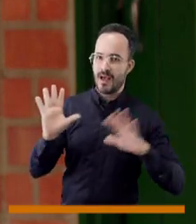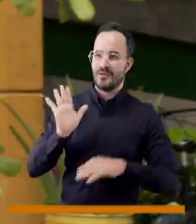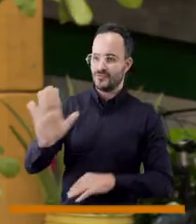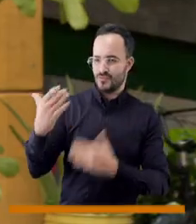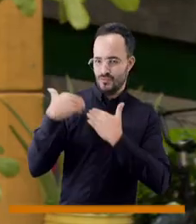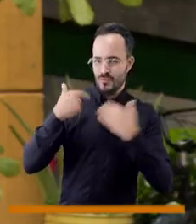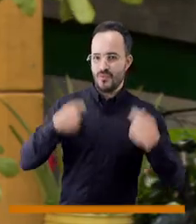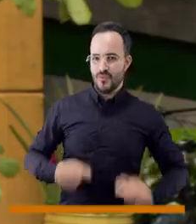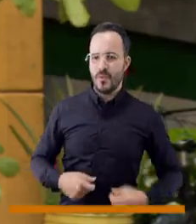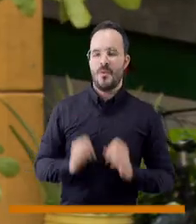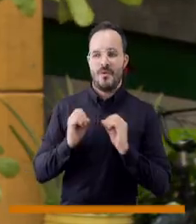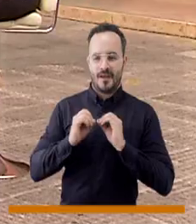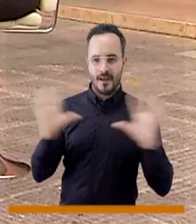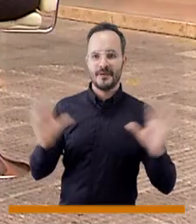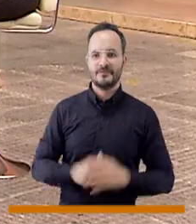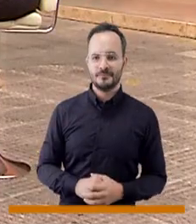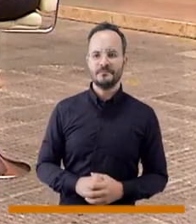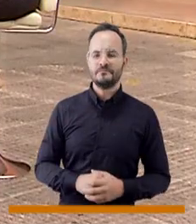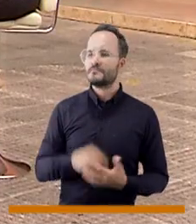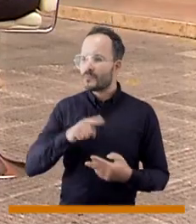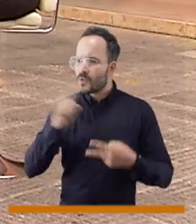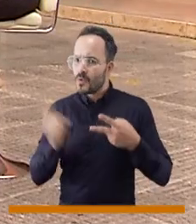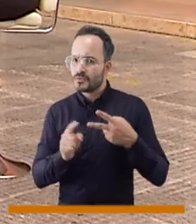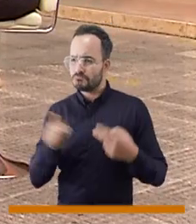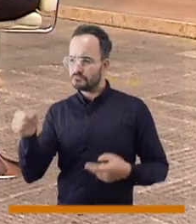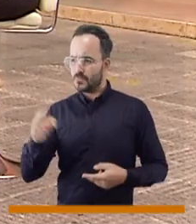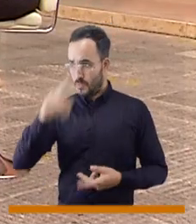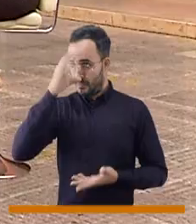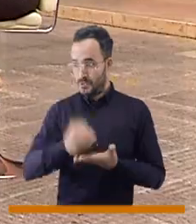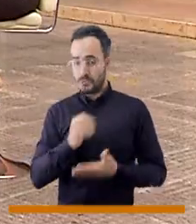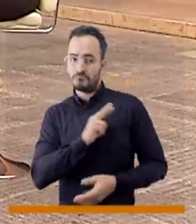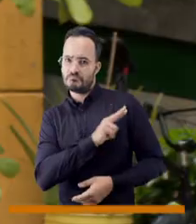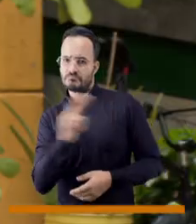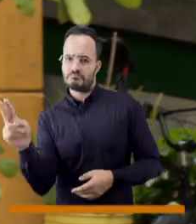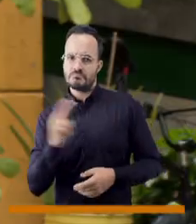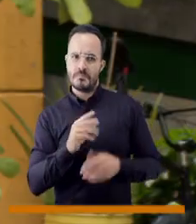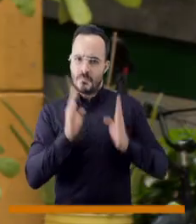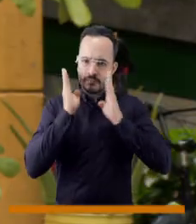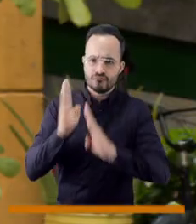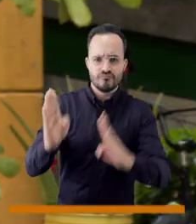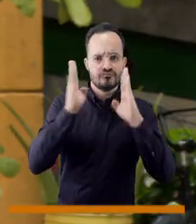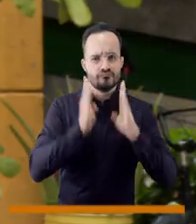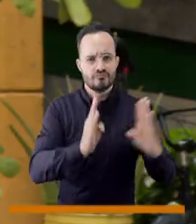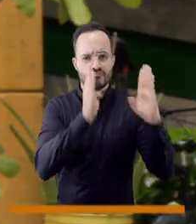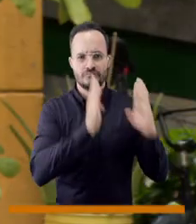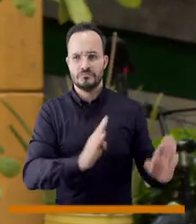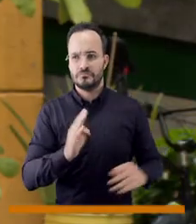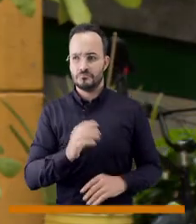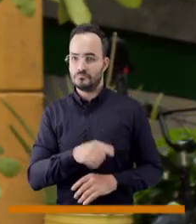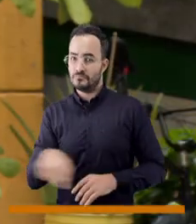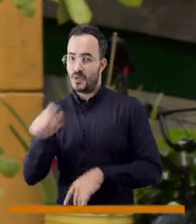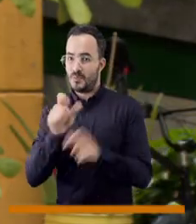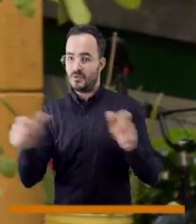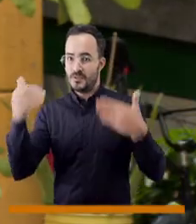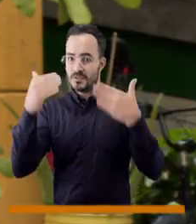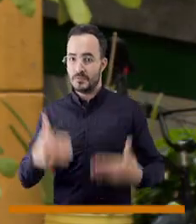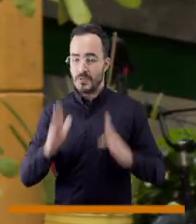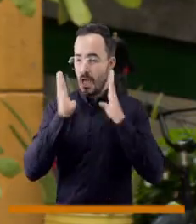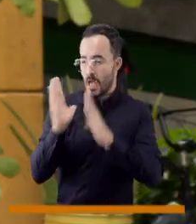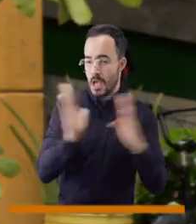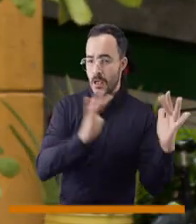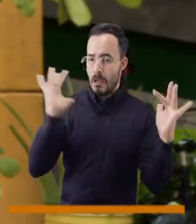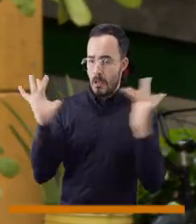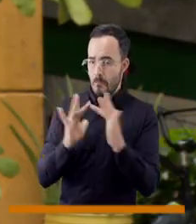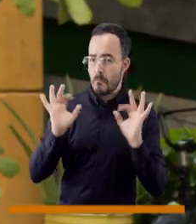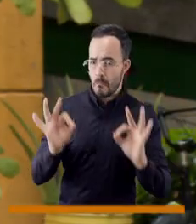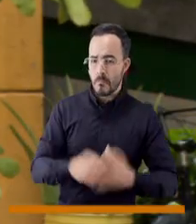tu tarea, muy bien. Ahora te pregunto, ¿sientes que la atención es adecuada para todas las necesidades que tienen